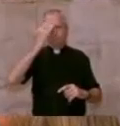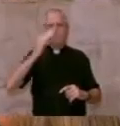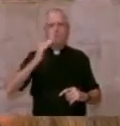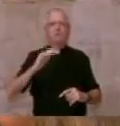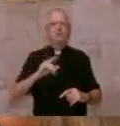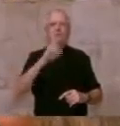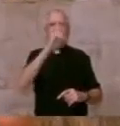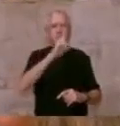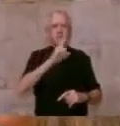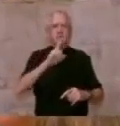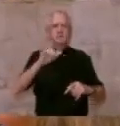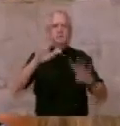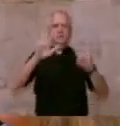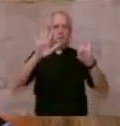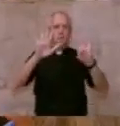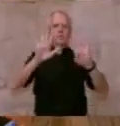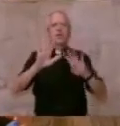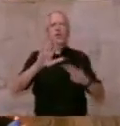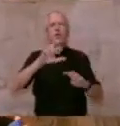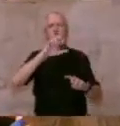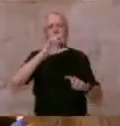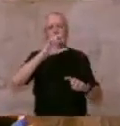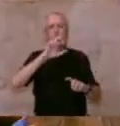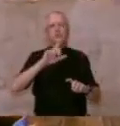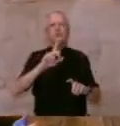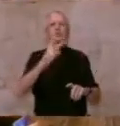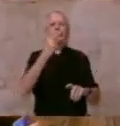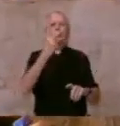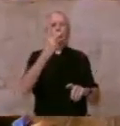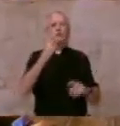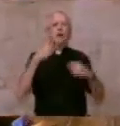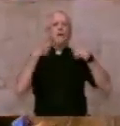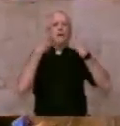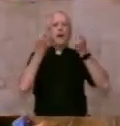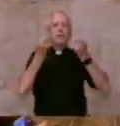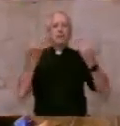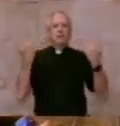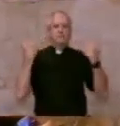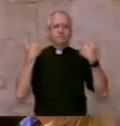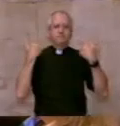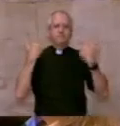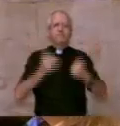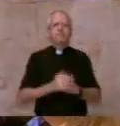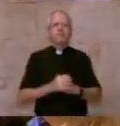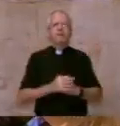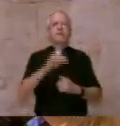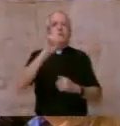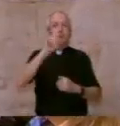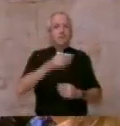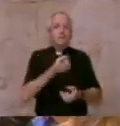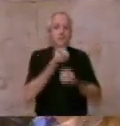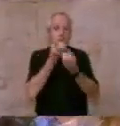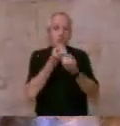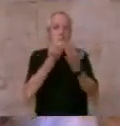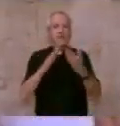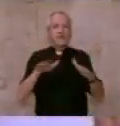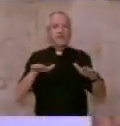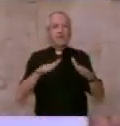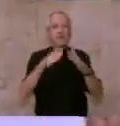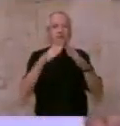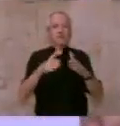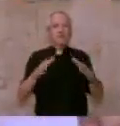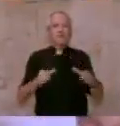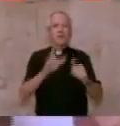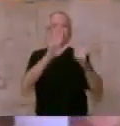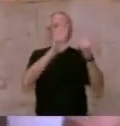19 obispos, 2 abades y el administrador diocesano. También informar que el coro está formado